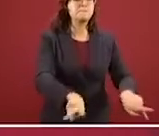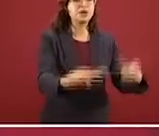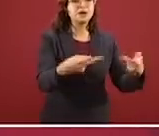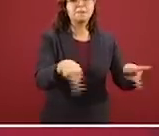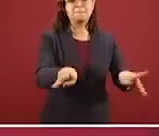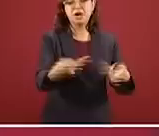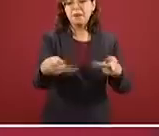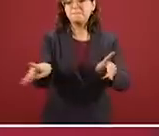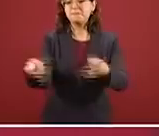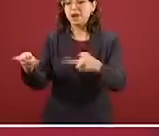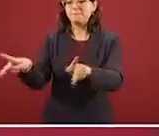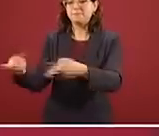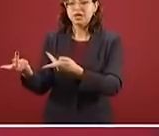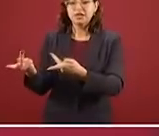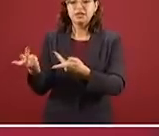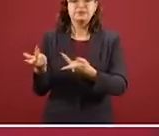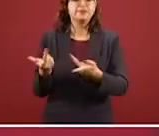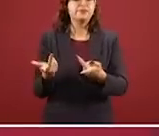eran